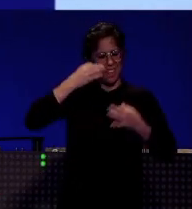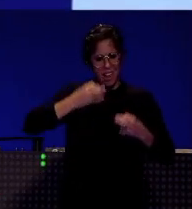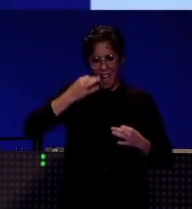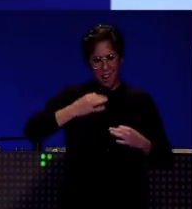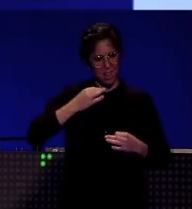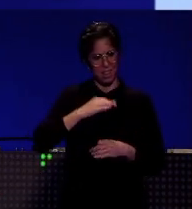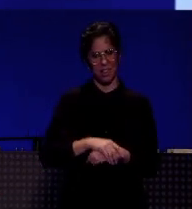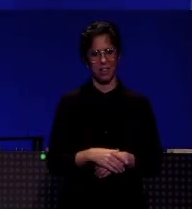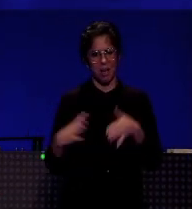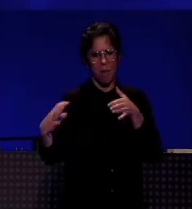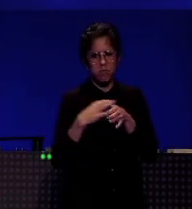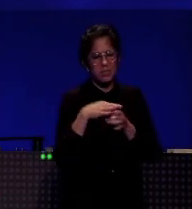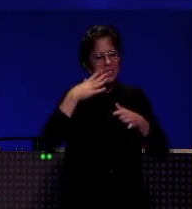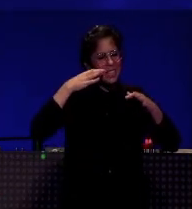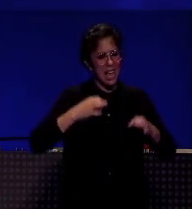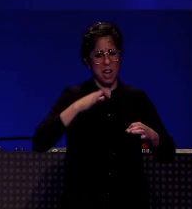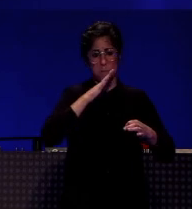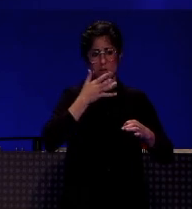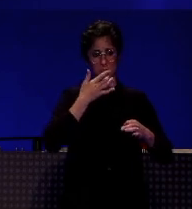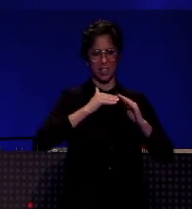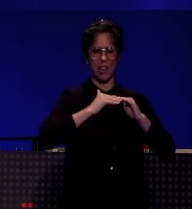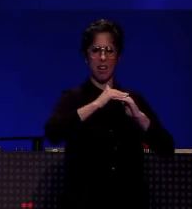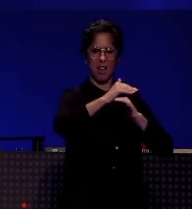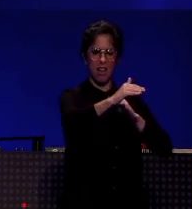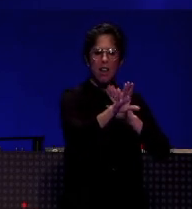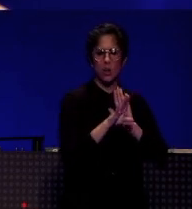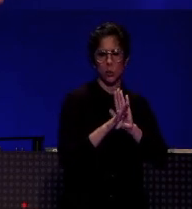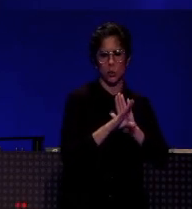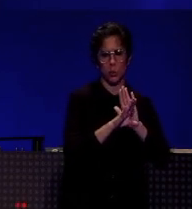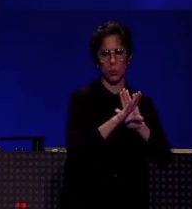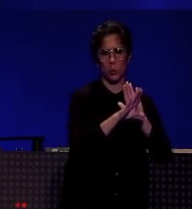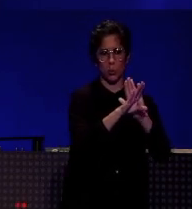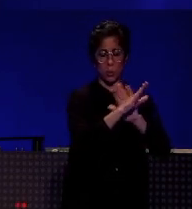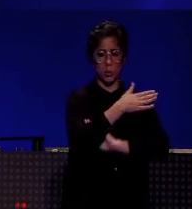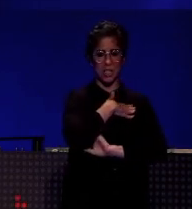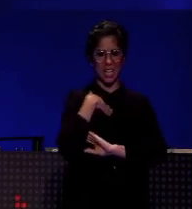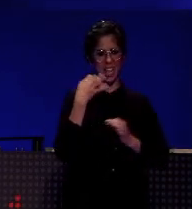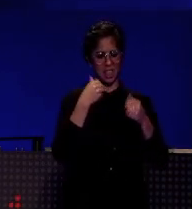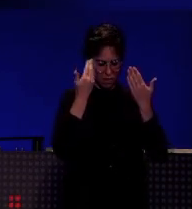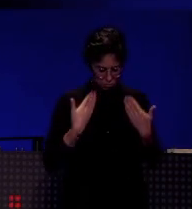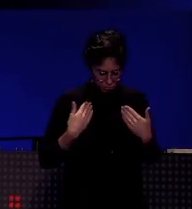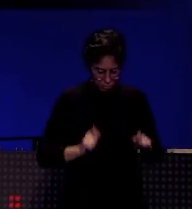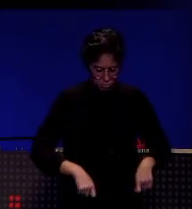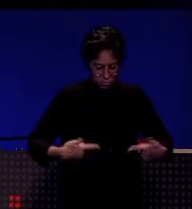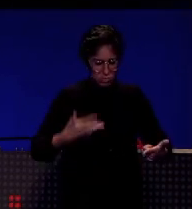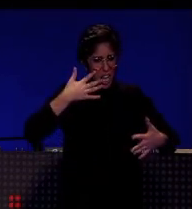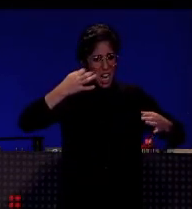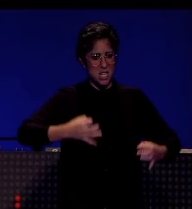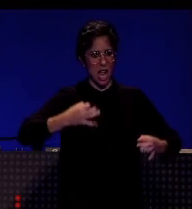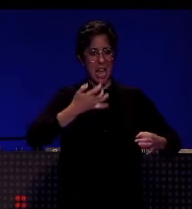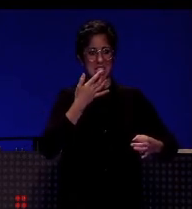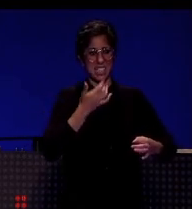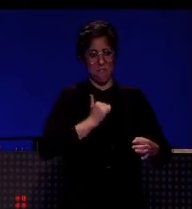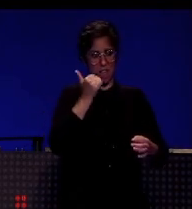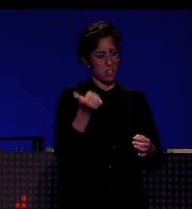para perdurar en el tiempo yo creo que tienes que mostrar tu yo real si no es todo una falsa y bueno también creando